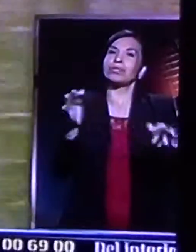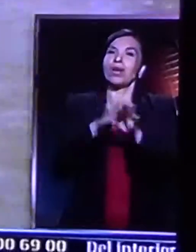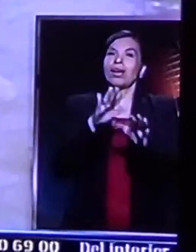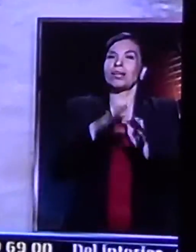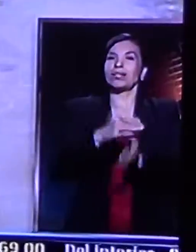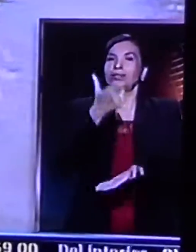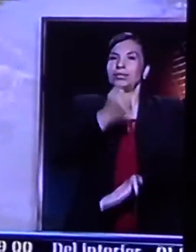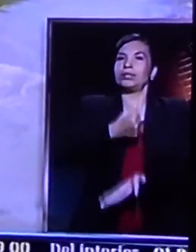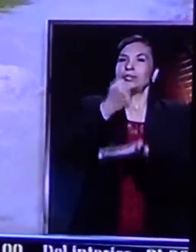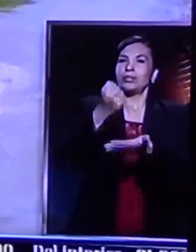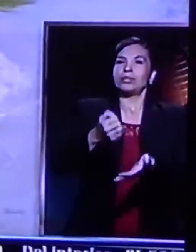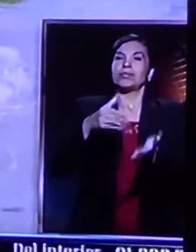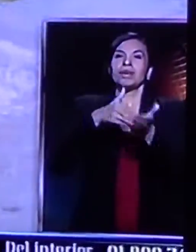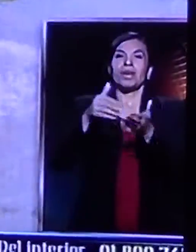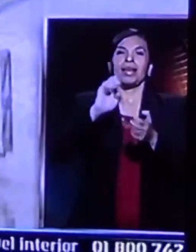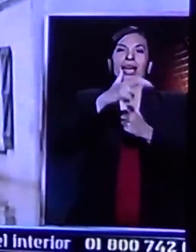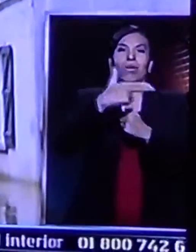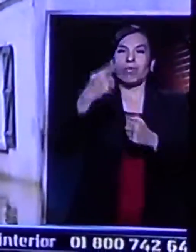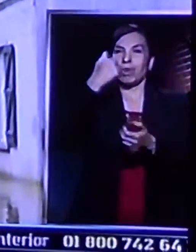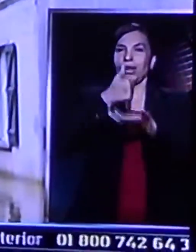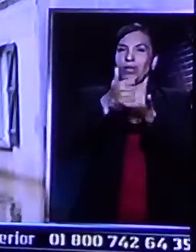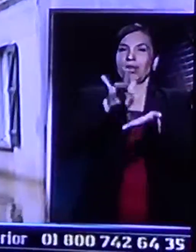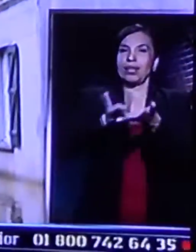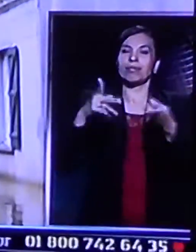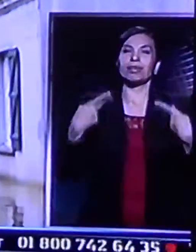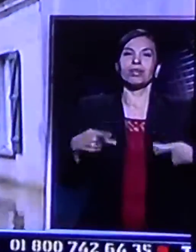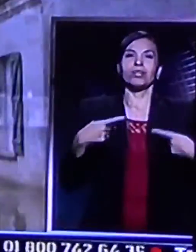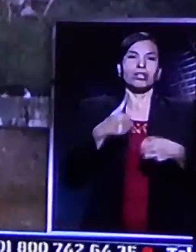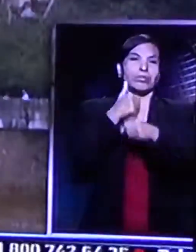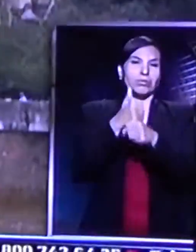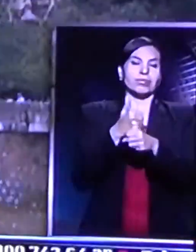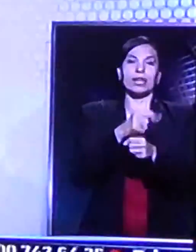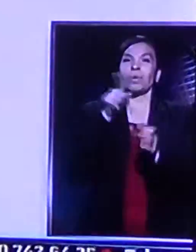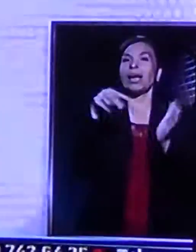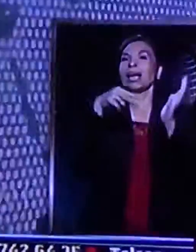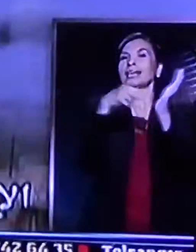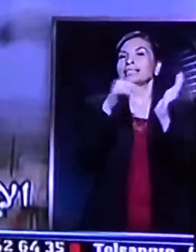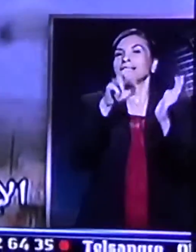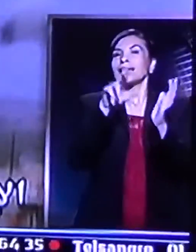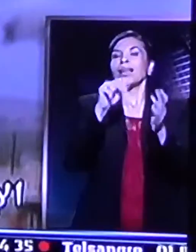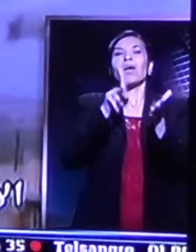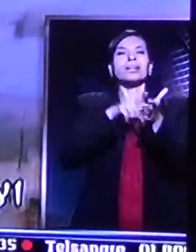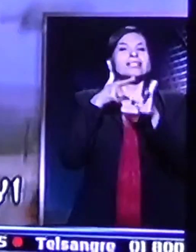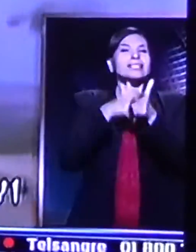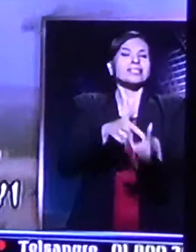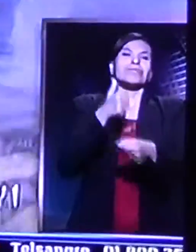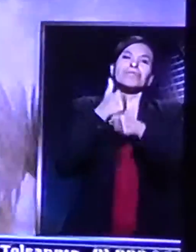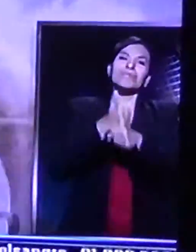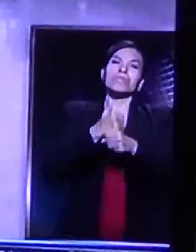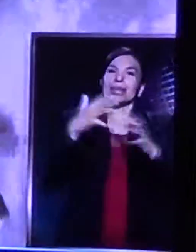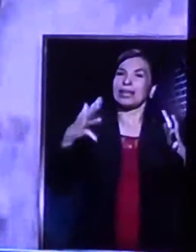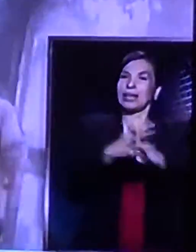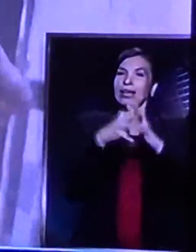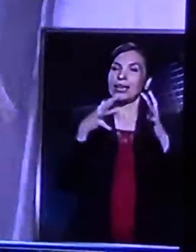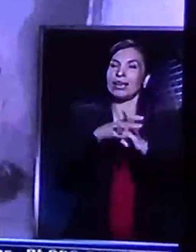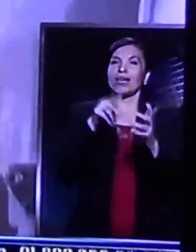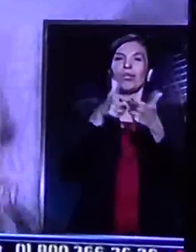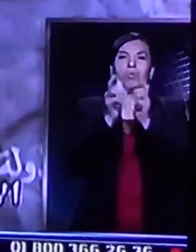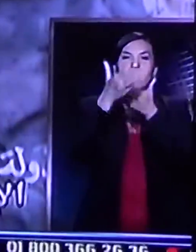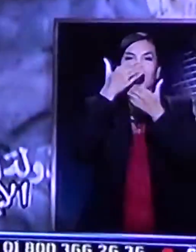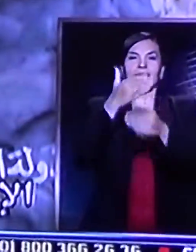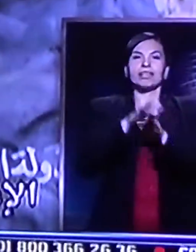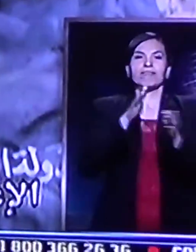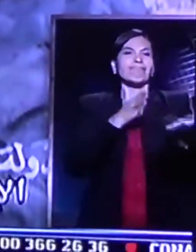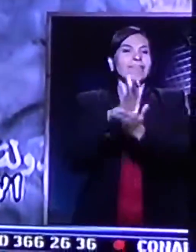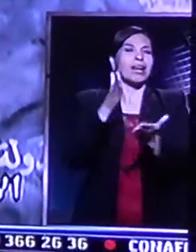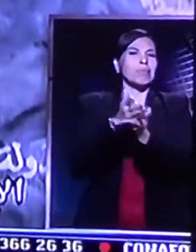fondo de miles de euros en apoyo a las víctimas. En Siria sigue el drama de la guerra, una del Estado Islámico que se